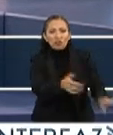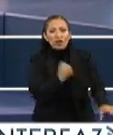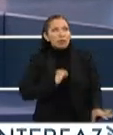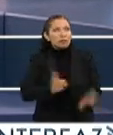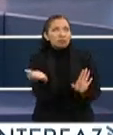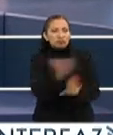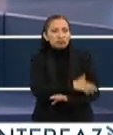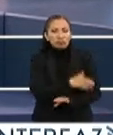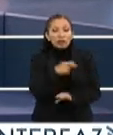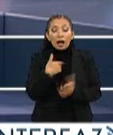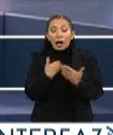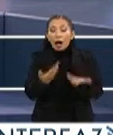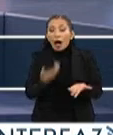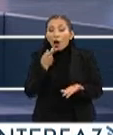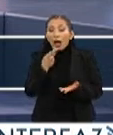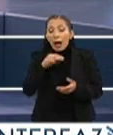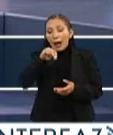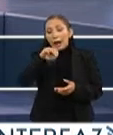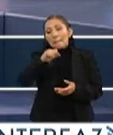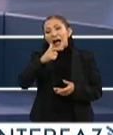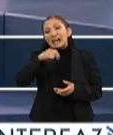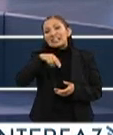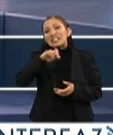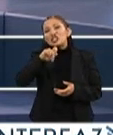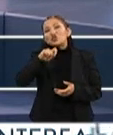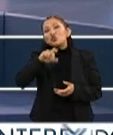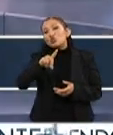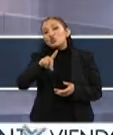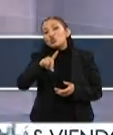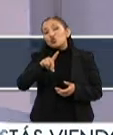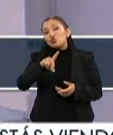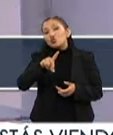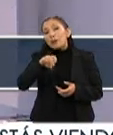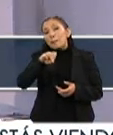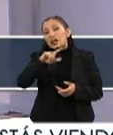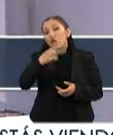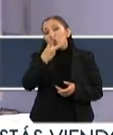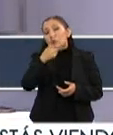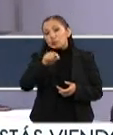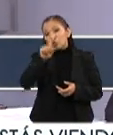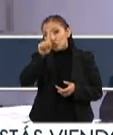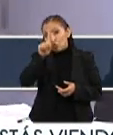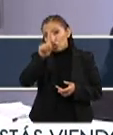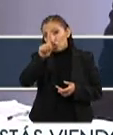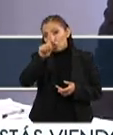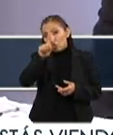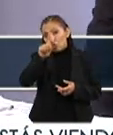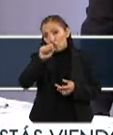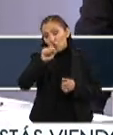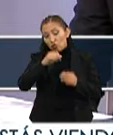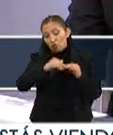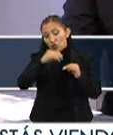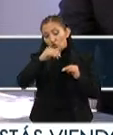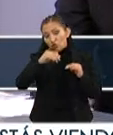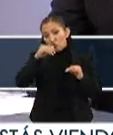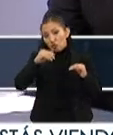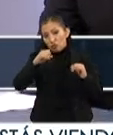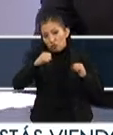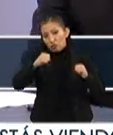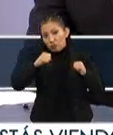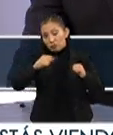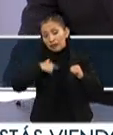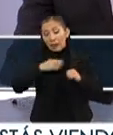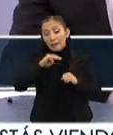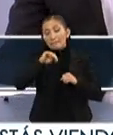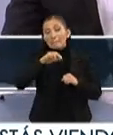totalmente. Entonces solamente se habla de magnitud, ¿no? En este caso fue una magnitud de 8.1 y nos explicaron que